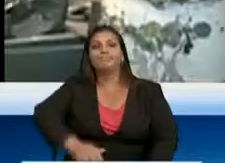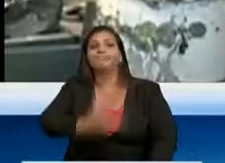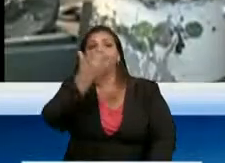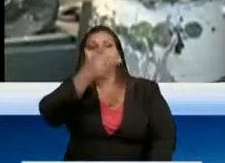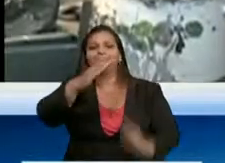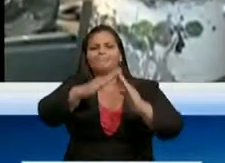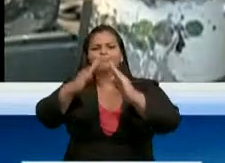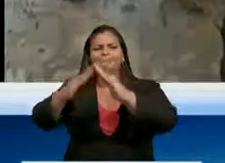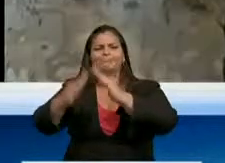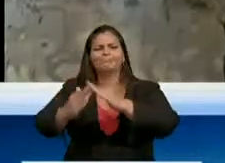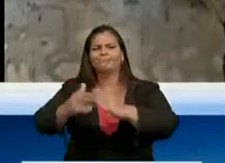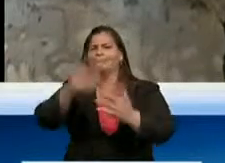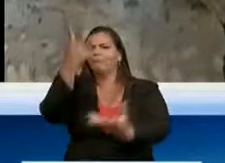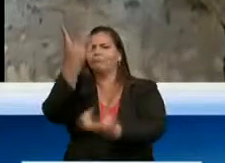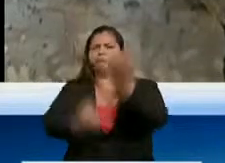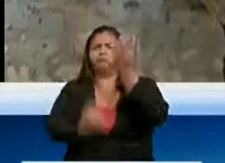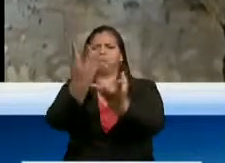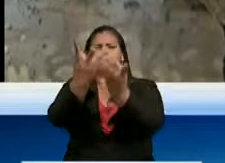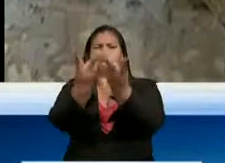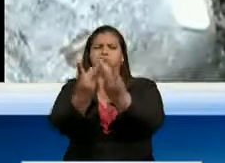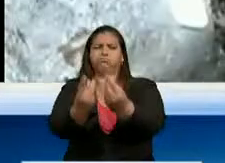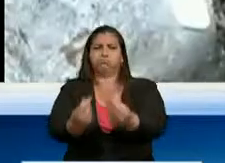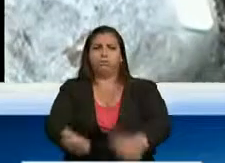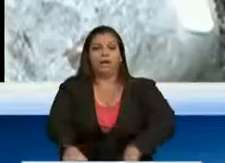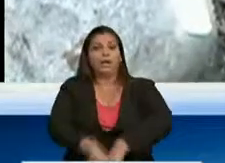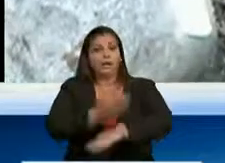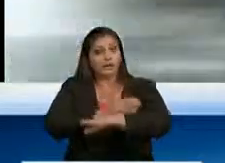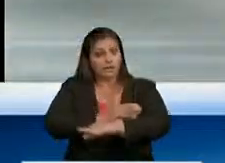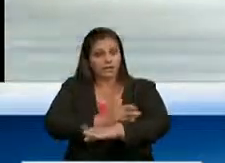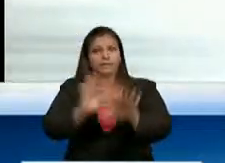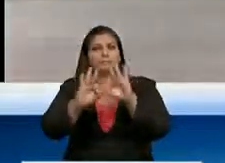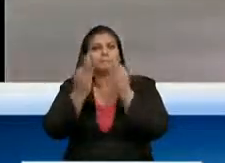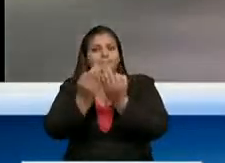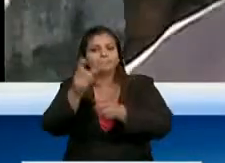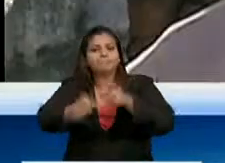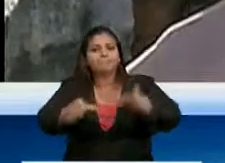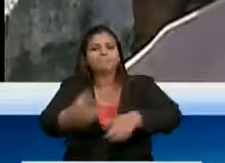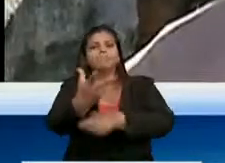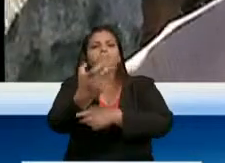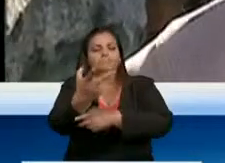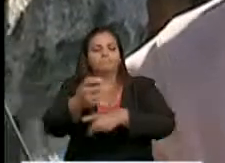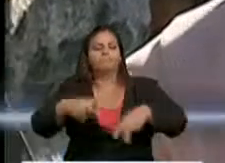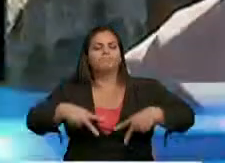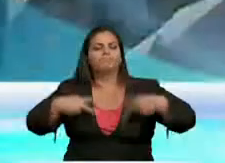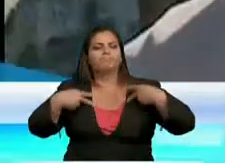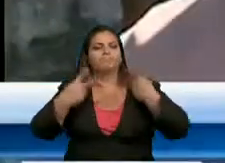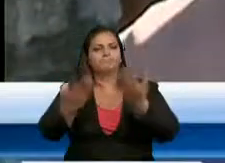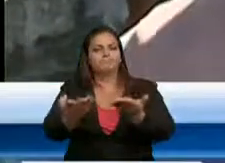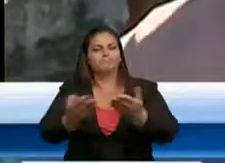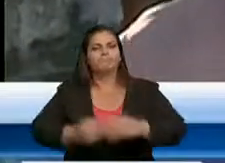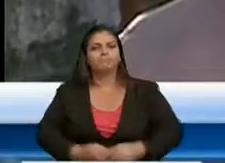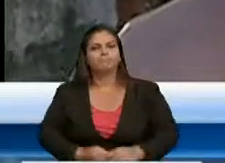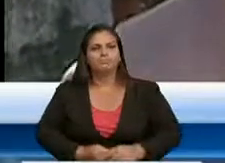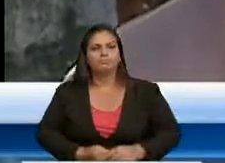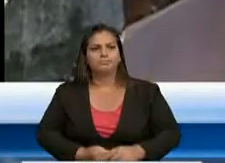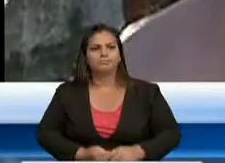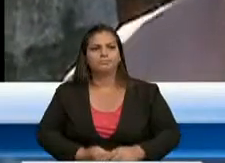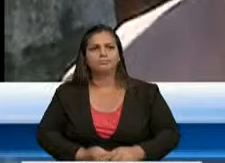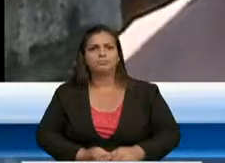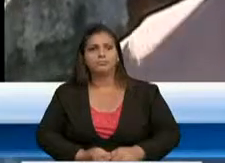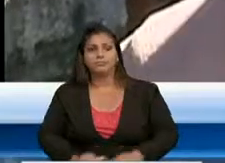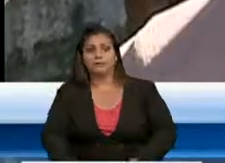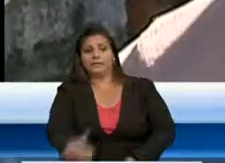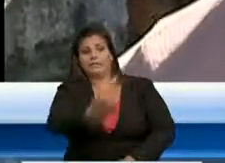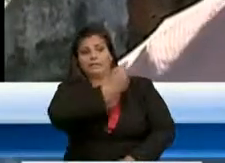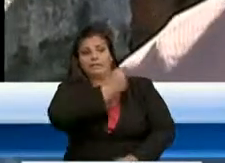carbonizadas, sitio en donde vivían alrededor de 13 personas de una misma familia. Vino la candela de la parte de atrás